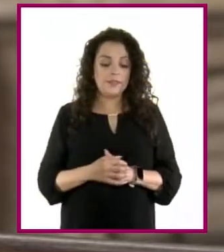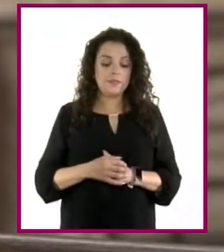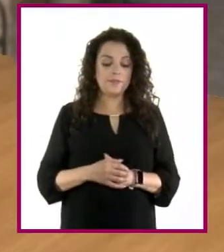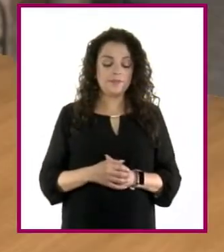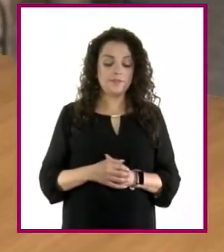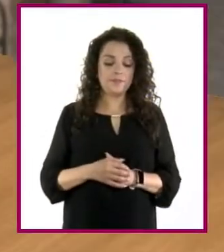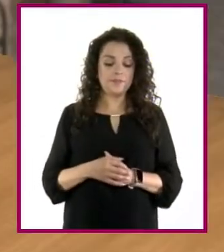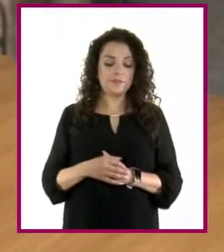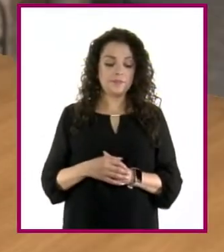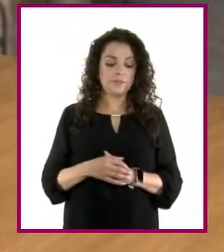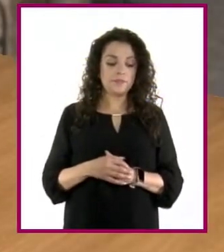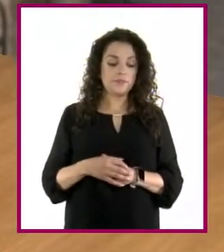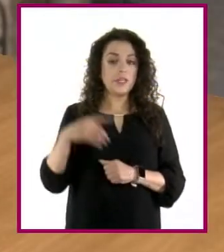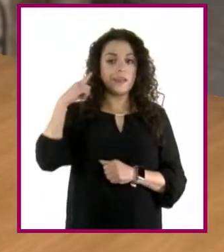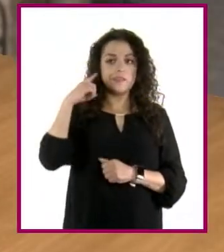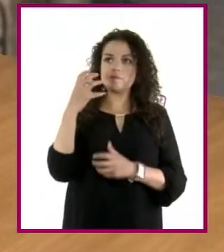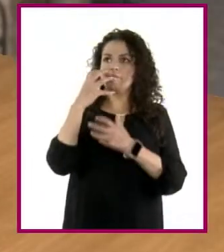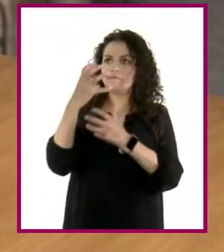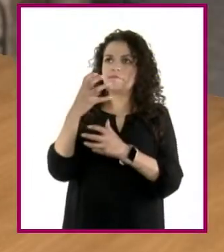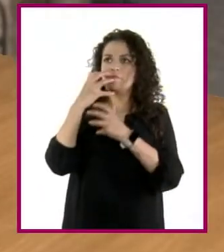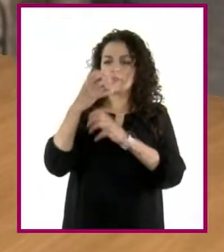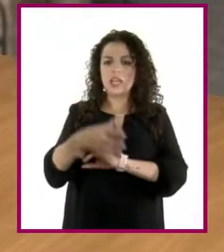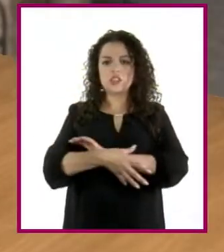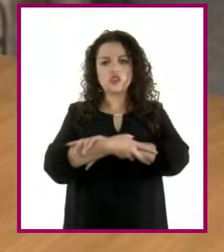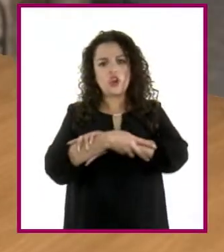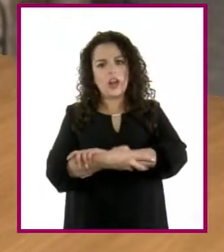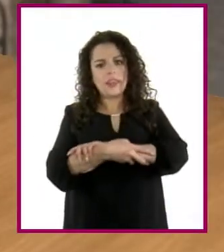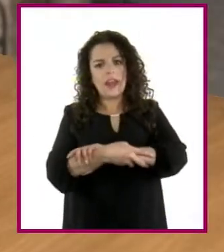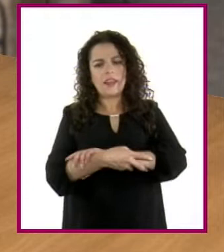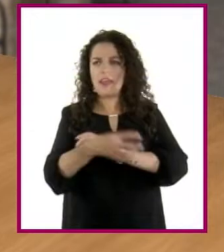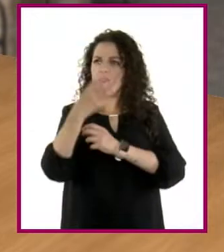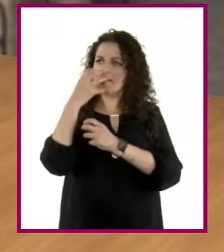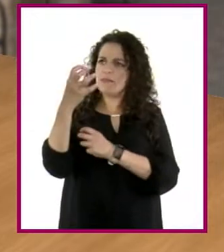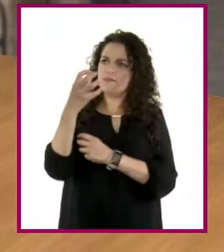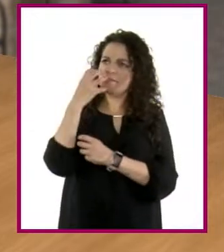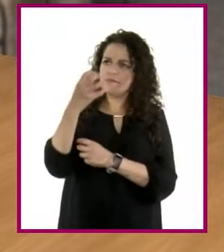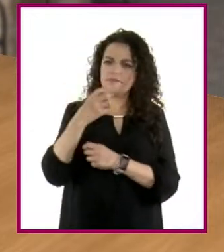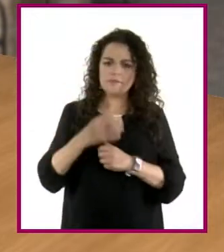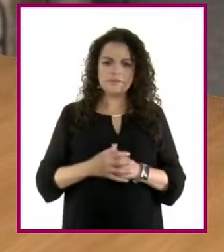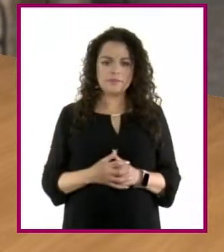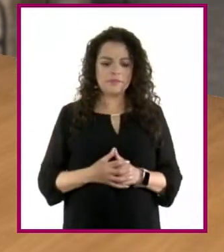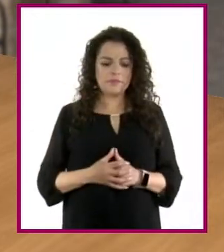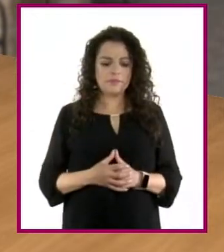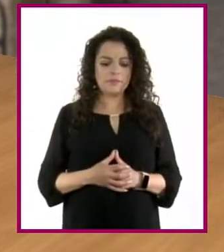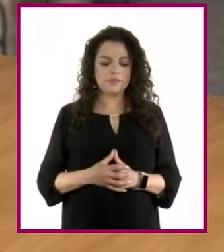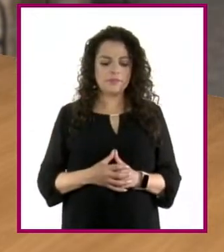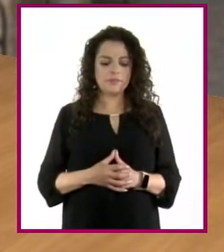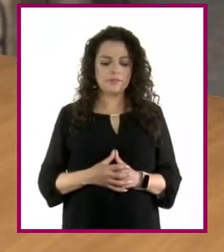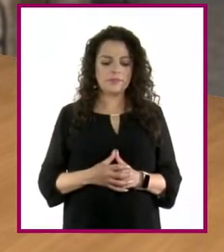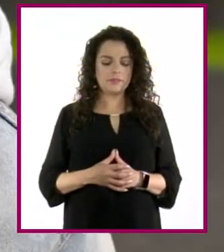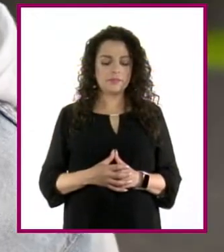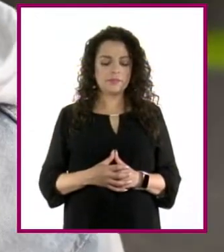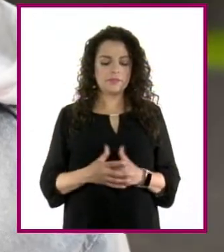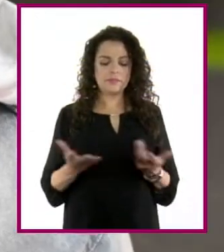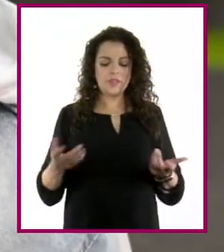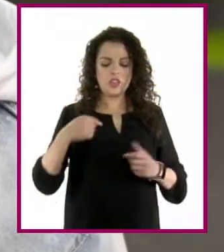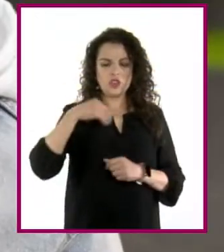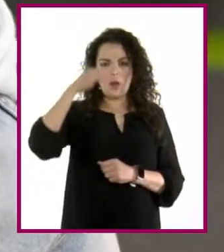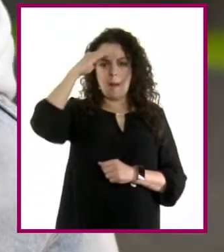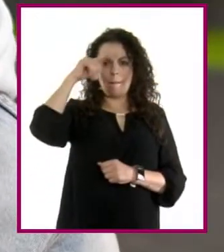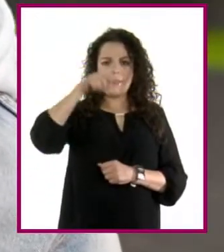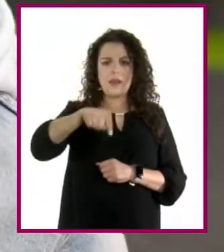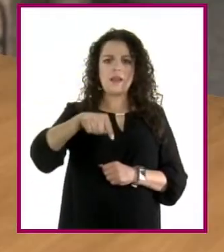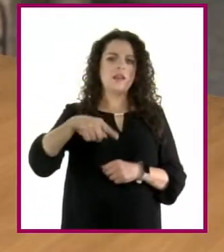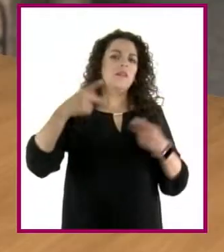¡Solidaridad! ¡Solidaridad! ¡Solidaridad! ¡Solidaridad! ¡Solidaridad! ¡Solidaridad! Pensé que eran fanáticos